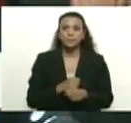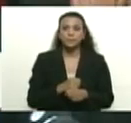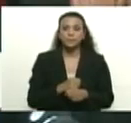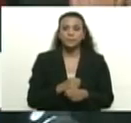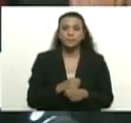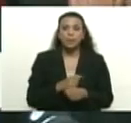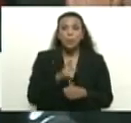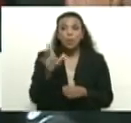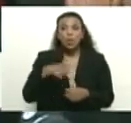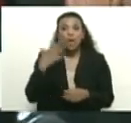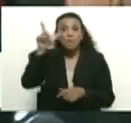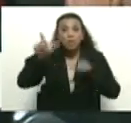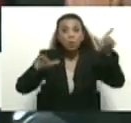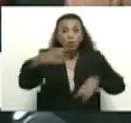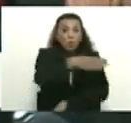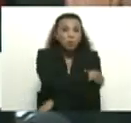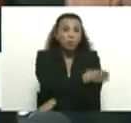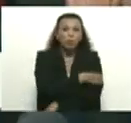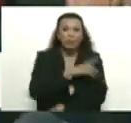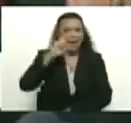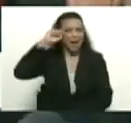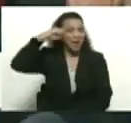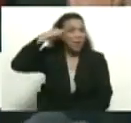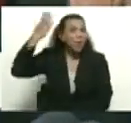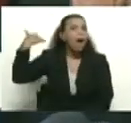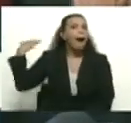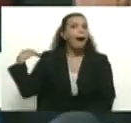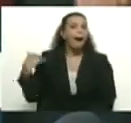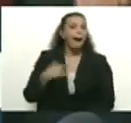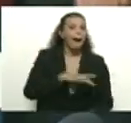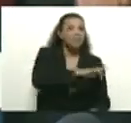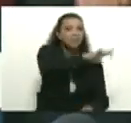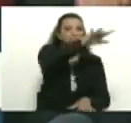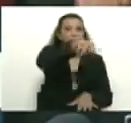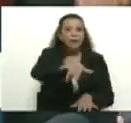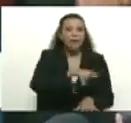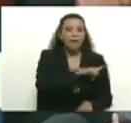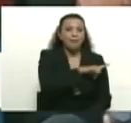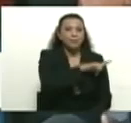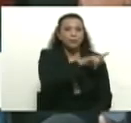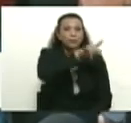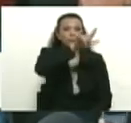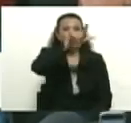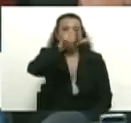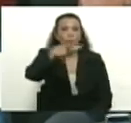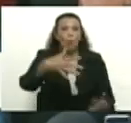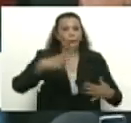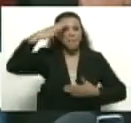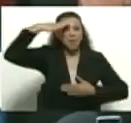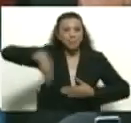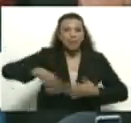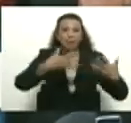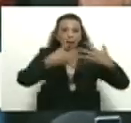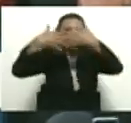Porque ellos quieren que nadie se acuerde que pidieron invasiones. Ellos quieren que nadie se acuerde que pidieron